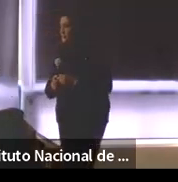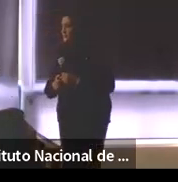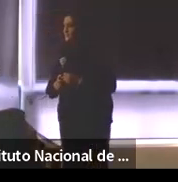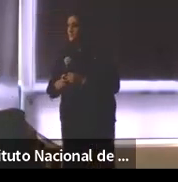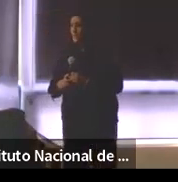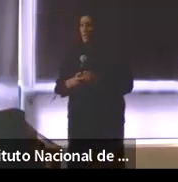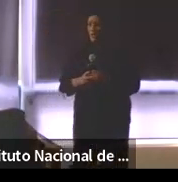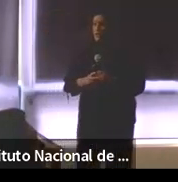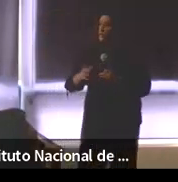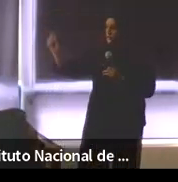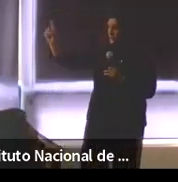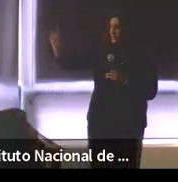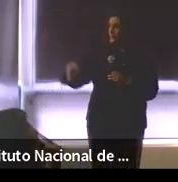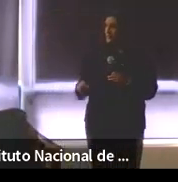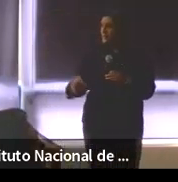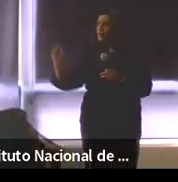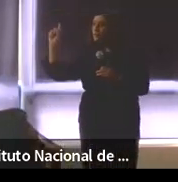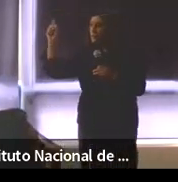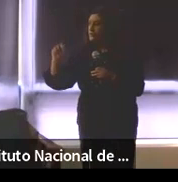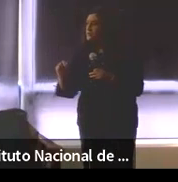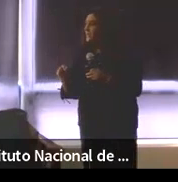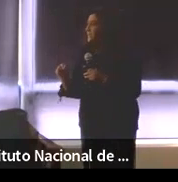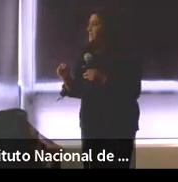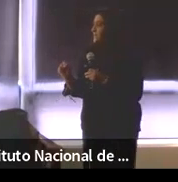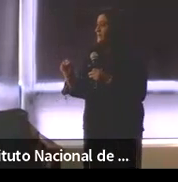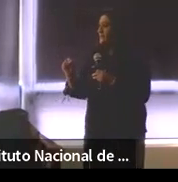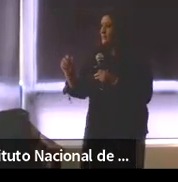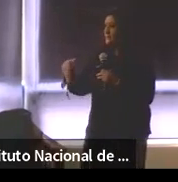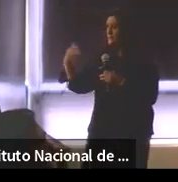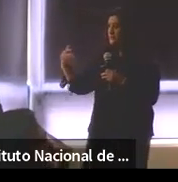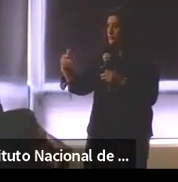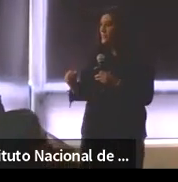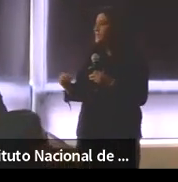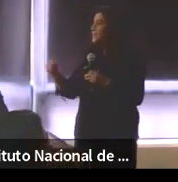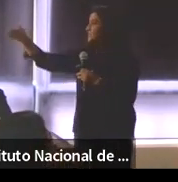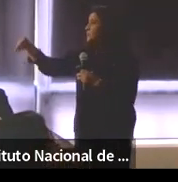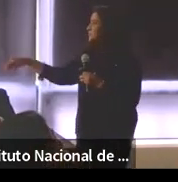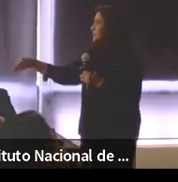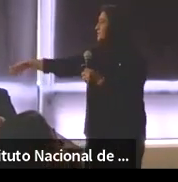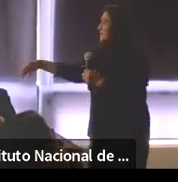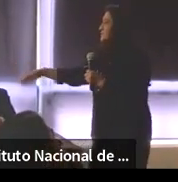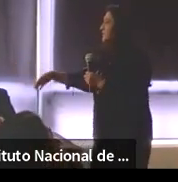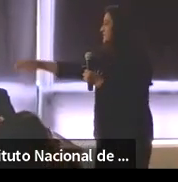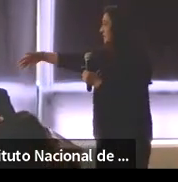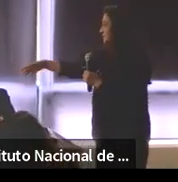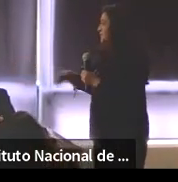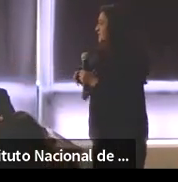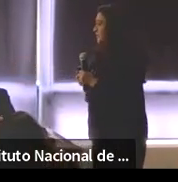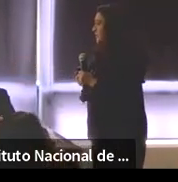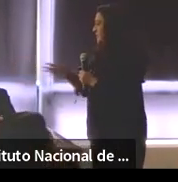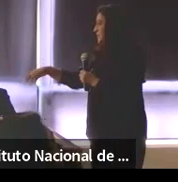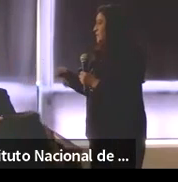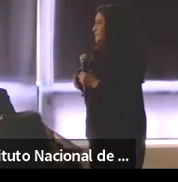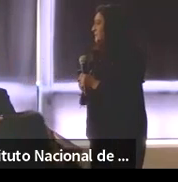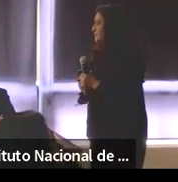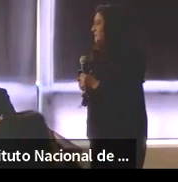el conflicto no siempre el conflicto se resuelve si tú sientas a las partes y las pones